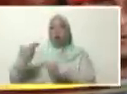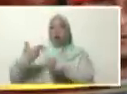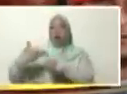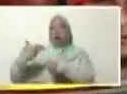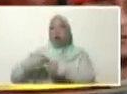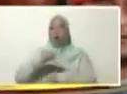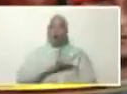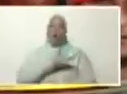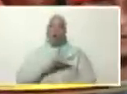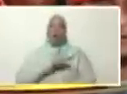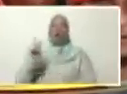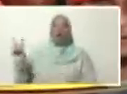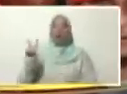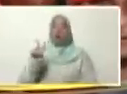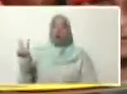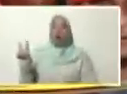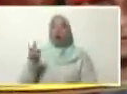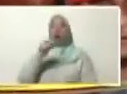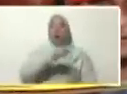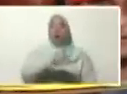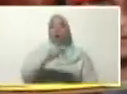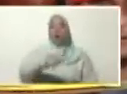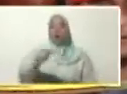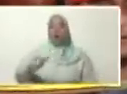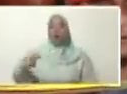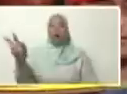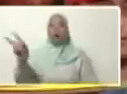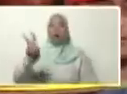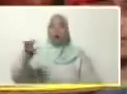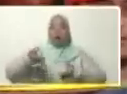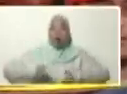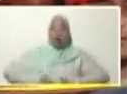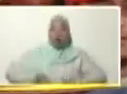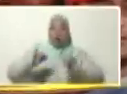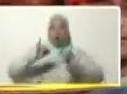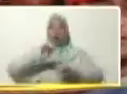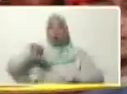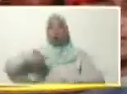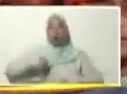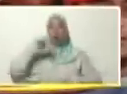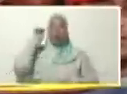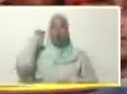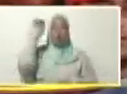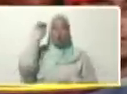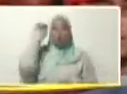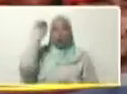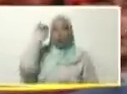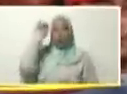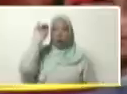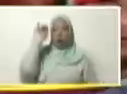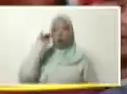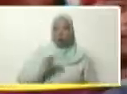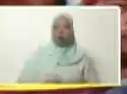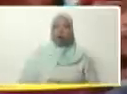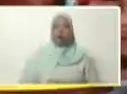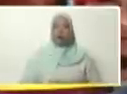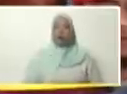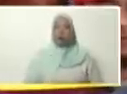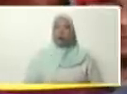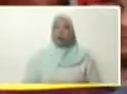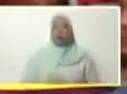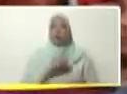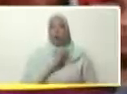nuestro, de cada venezolano y venezolana, de nuestros hijos y de nuestro futuro. Como dice usted, presidente Nicolás